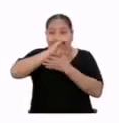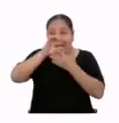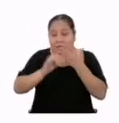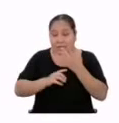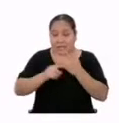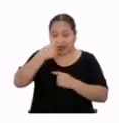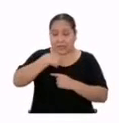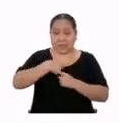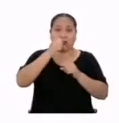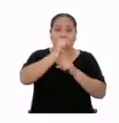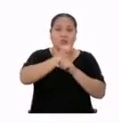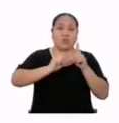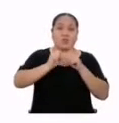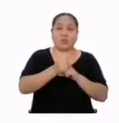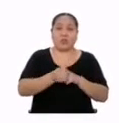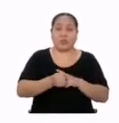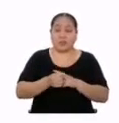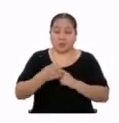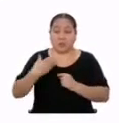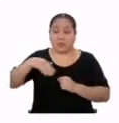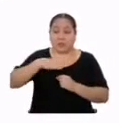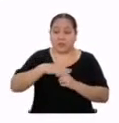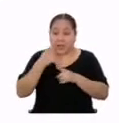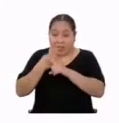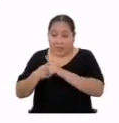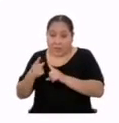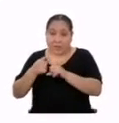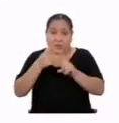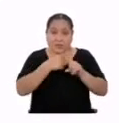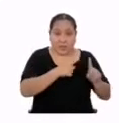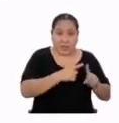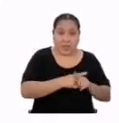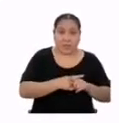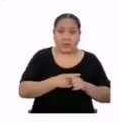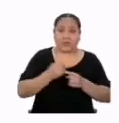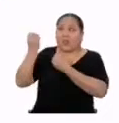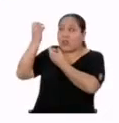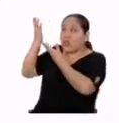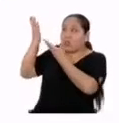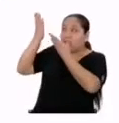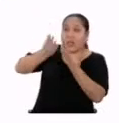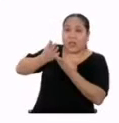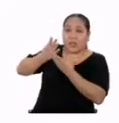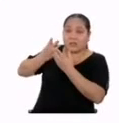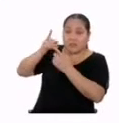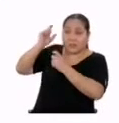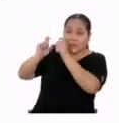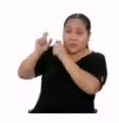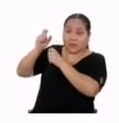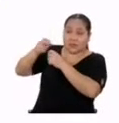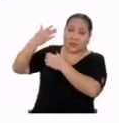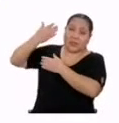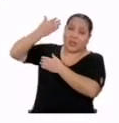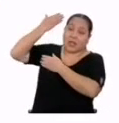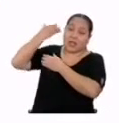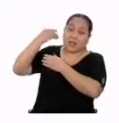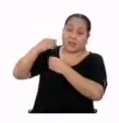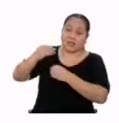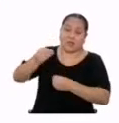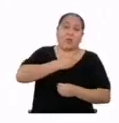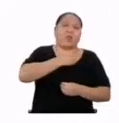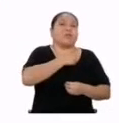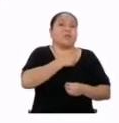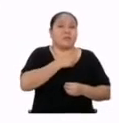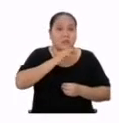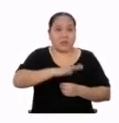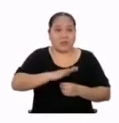características sociales. Nuestra diversidad viene desde nuestros ancestros y nos ha marcado desde la niñez. Y si continuamos